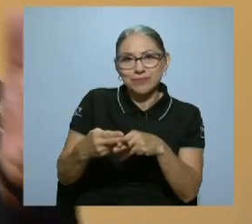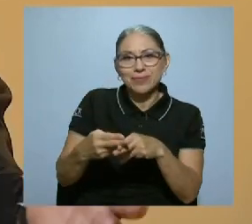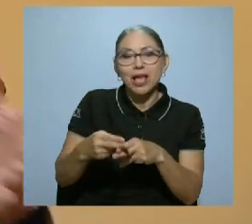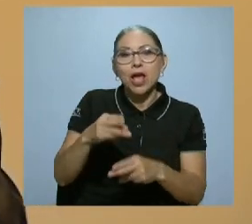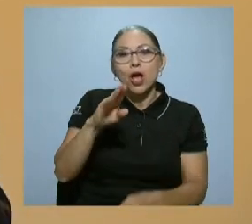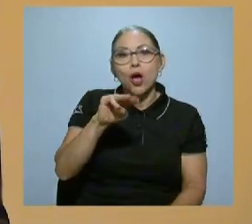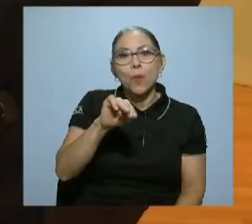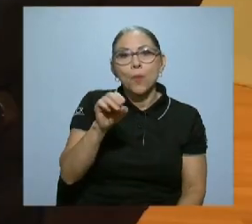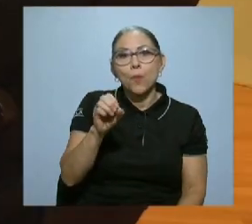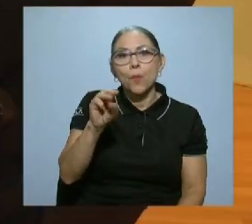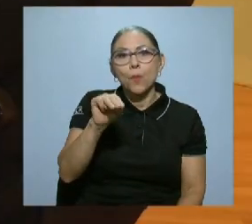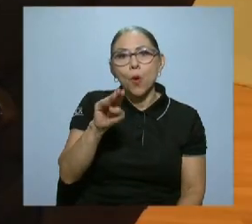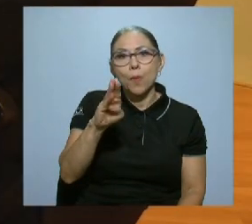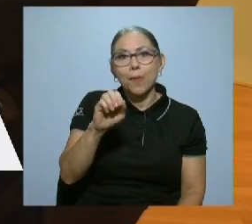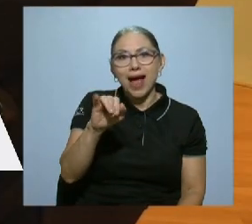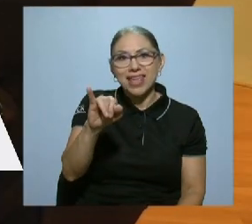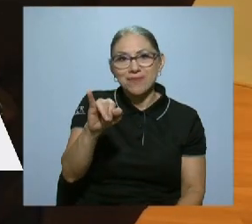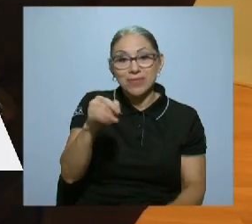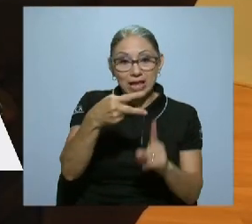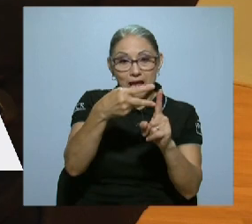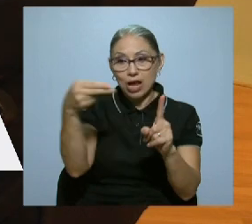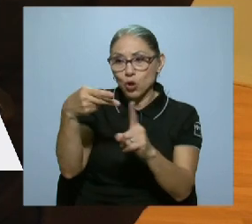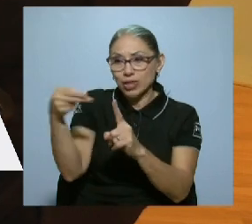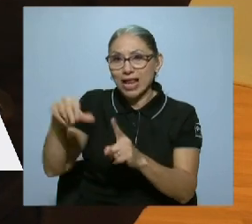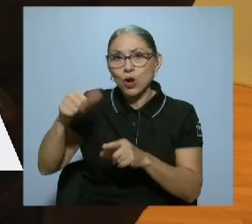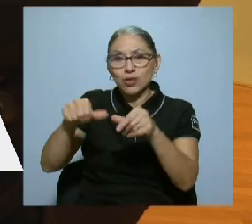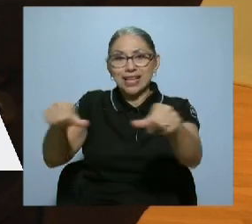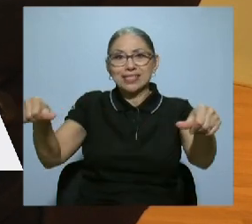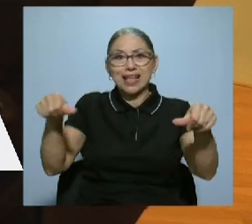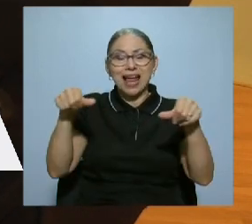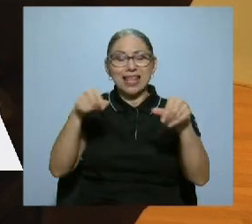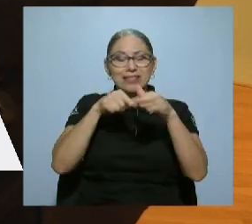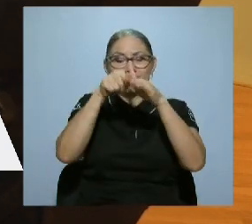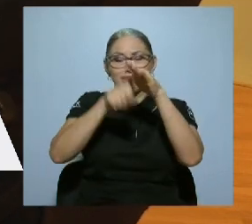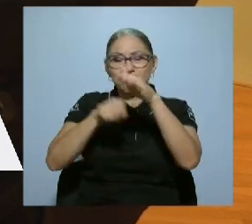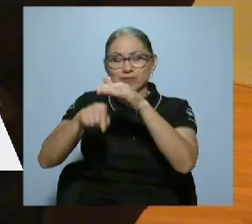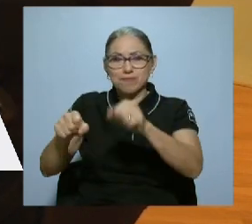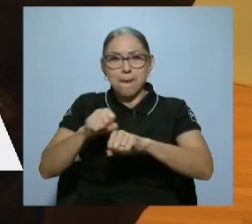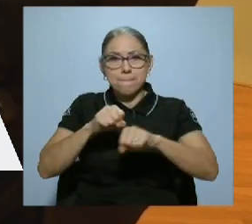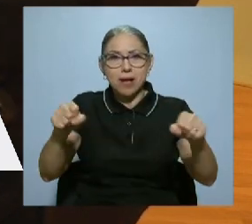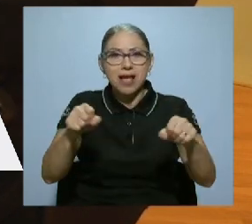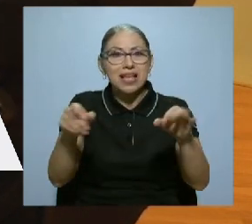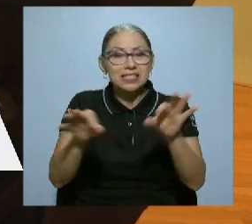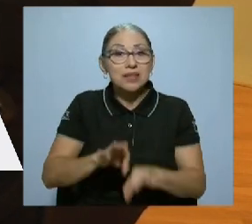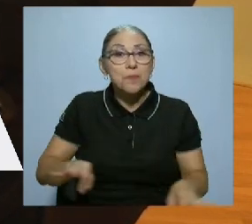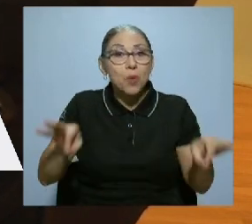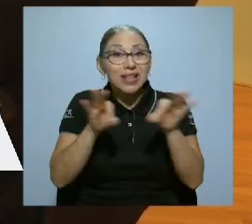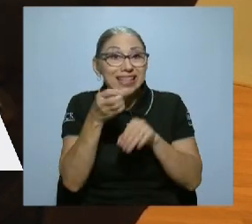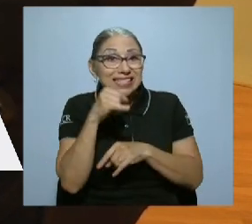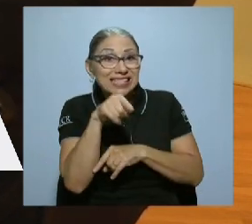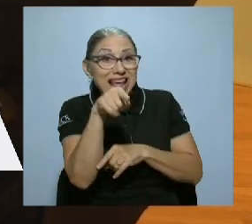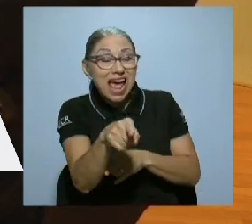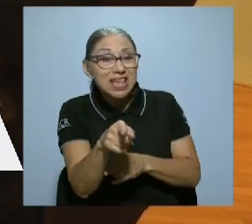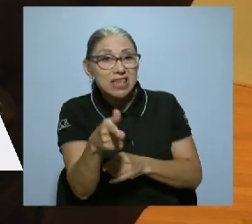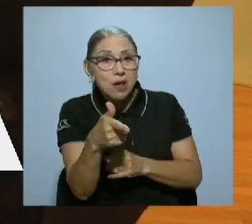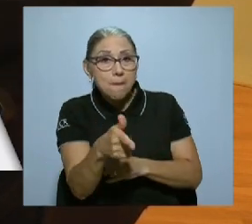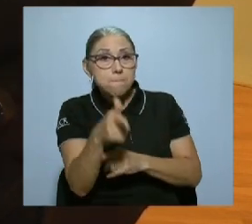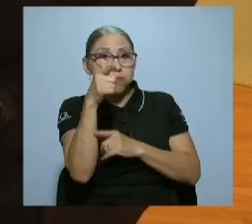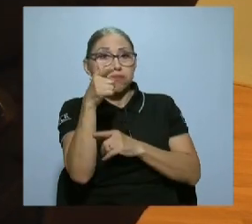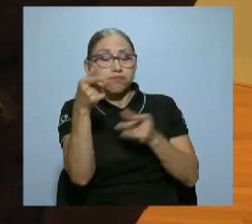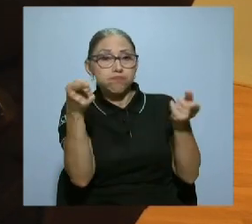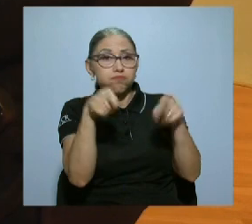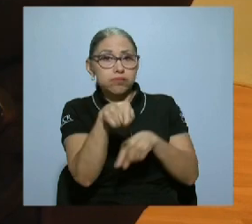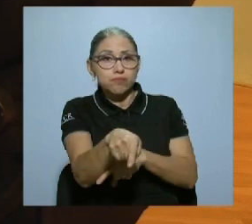hotel y otras áreas de la ciudad. Así es que es importante, y si hubiera un disparo ahí, tendríamos un problema mayúsculo,